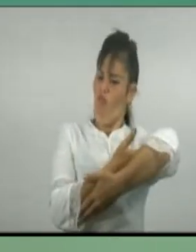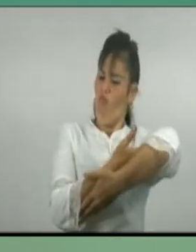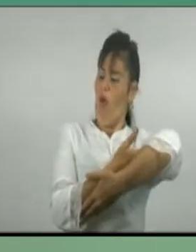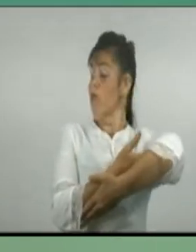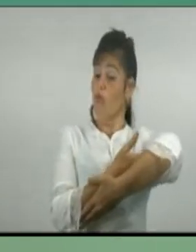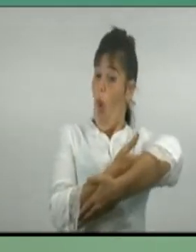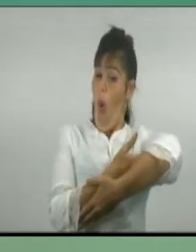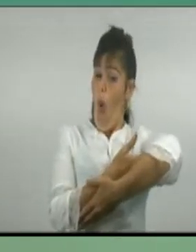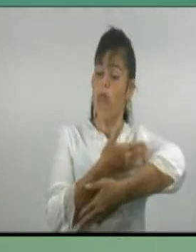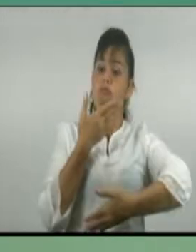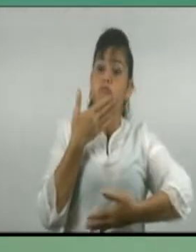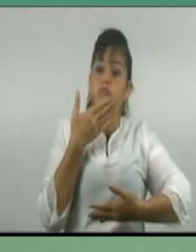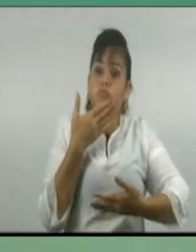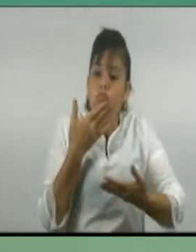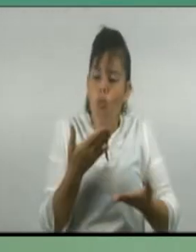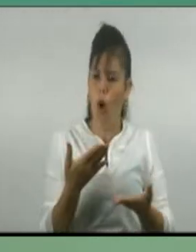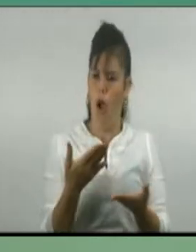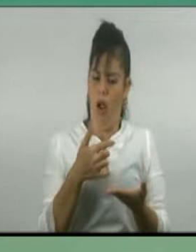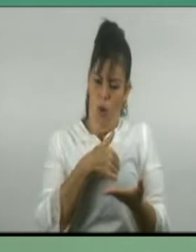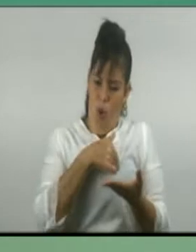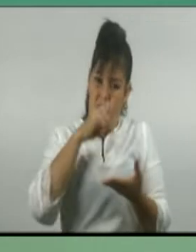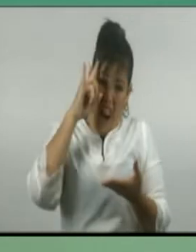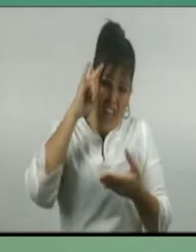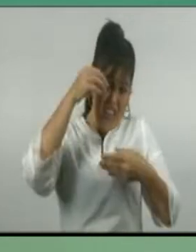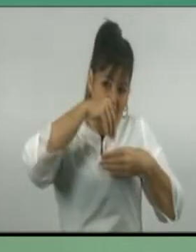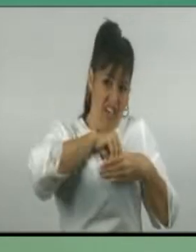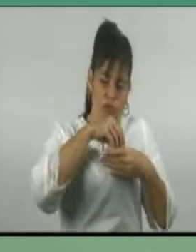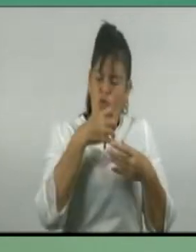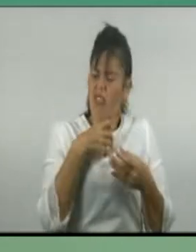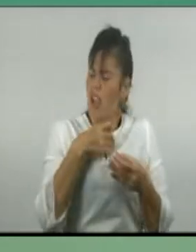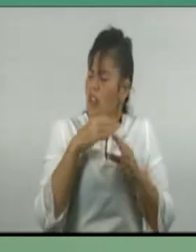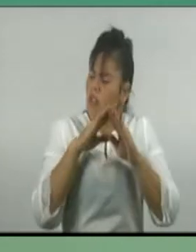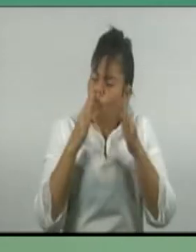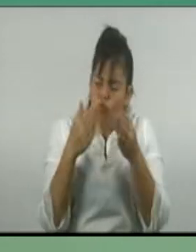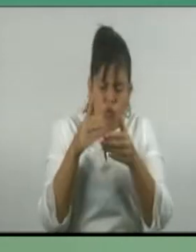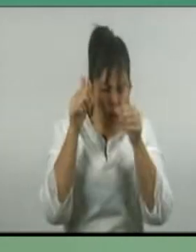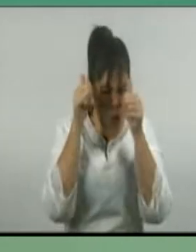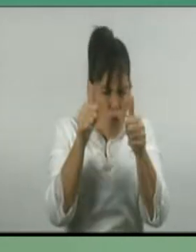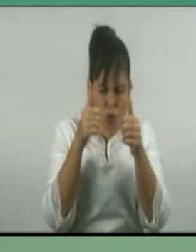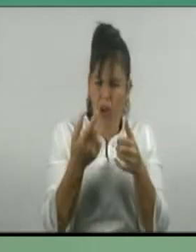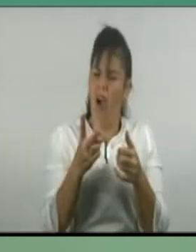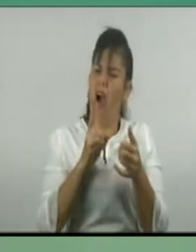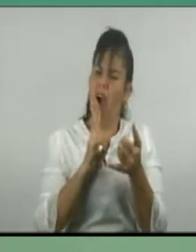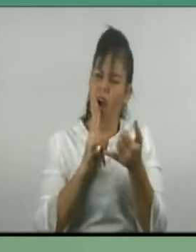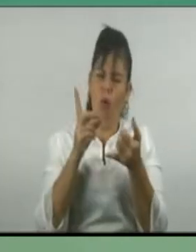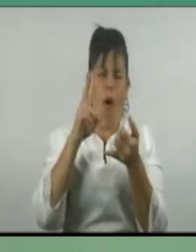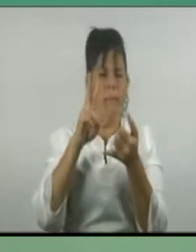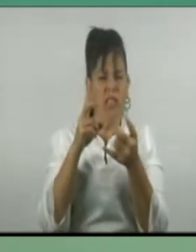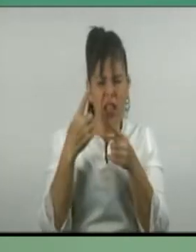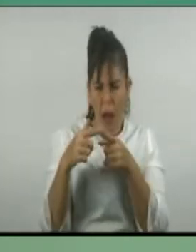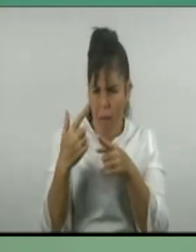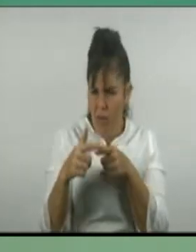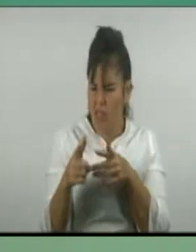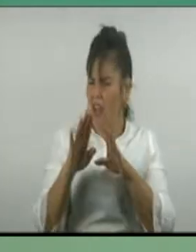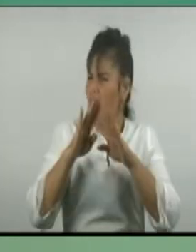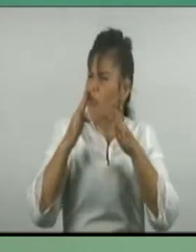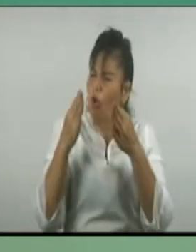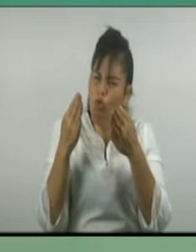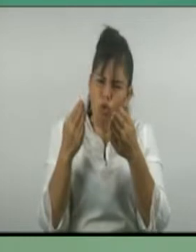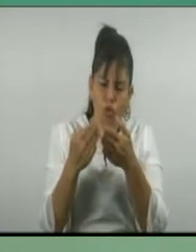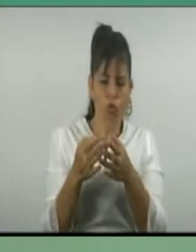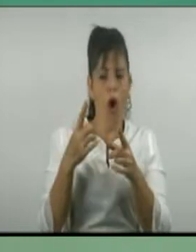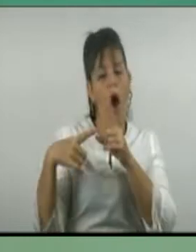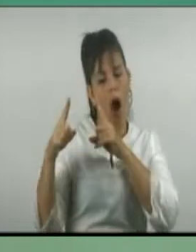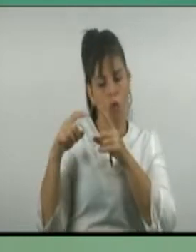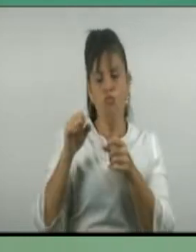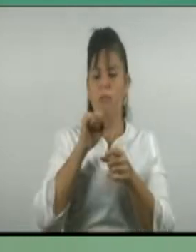sino es por las ventajas que le aporta como todo programa pues bueno tenemos algunas madres que no